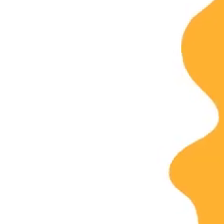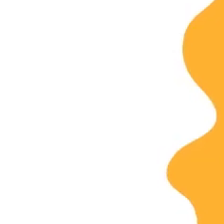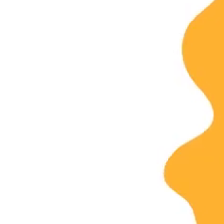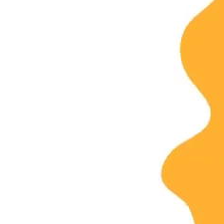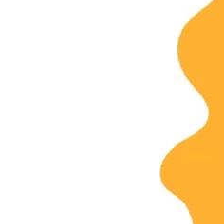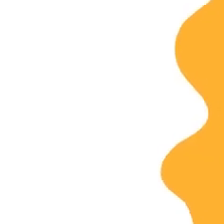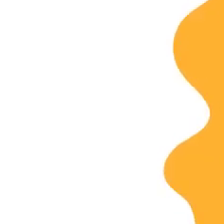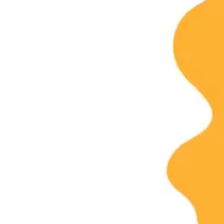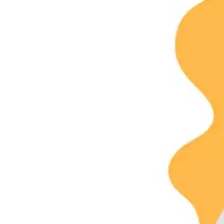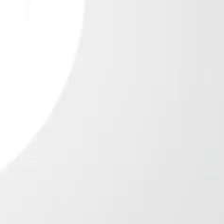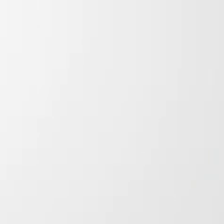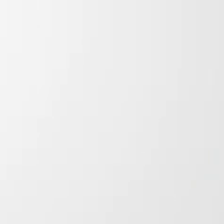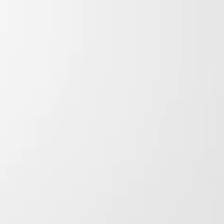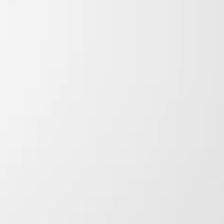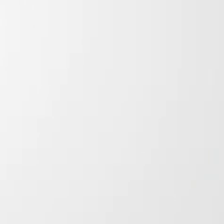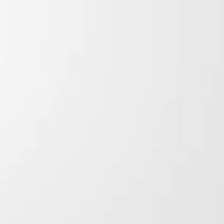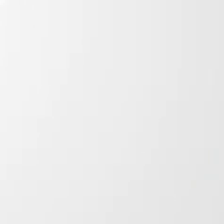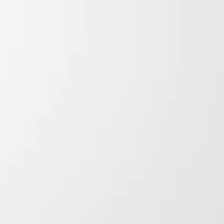sep.gob.mx